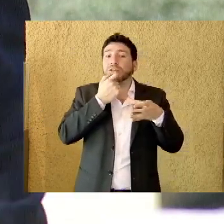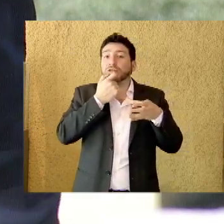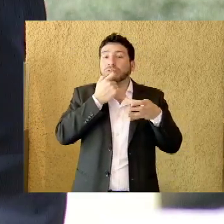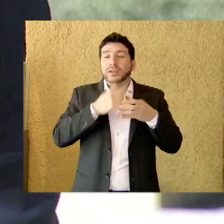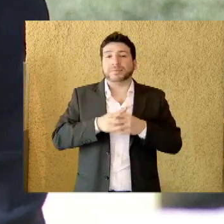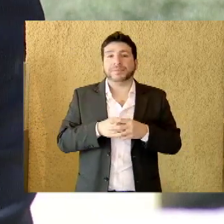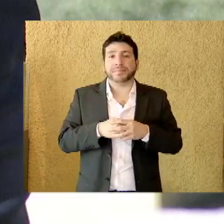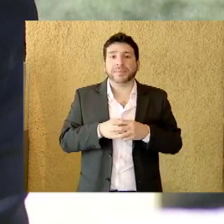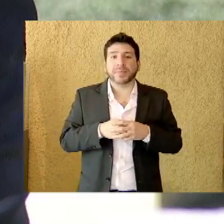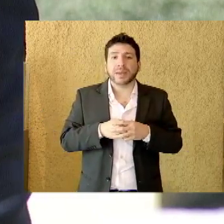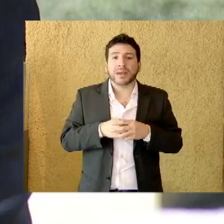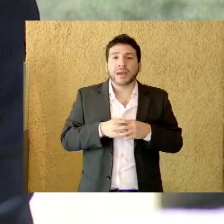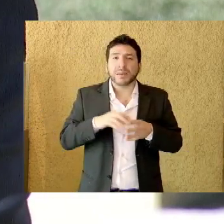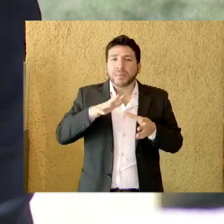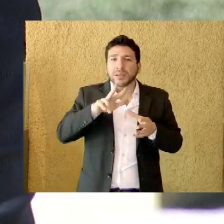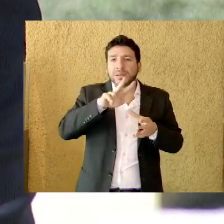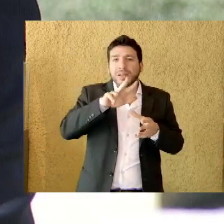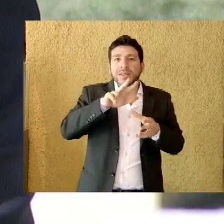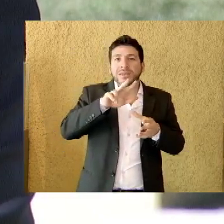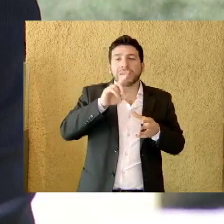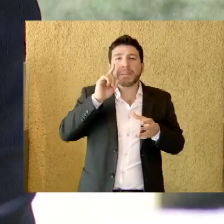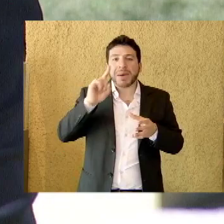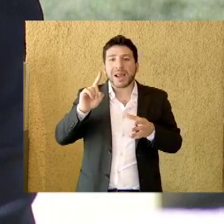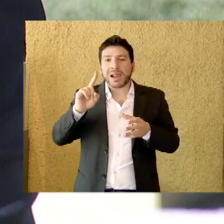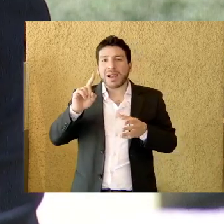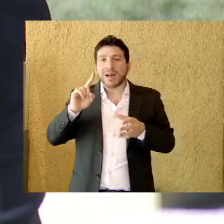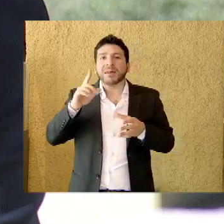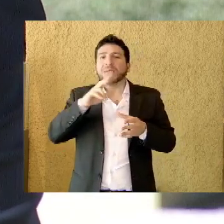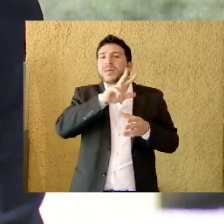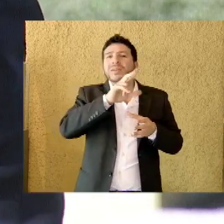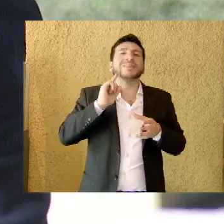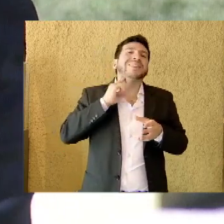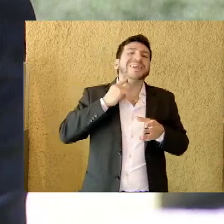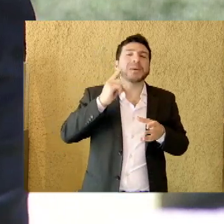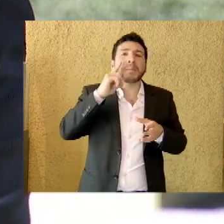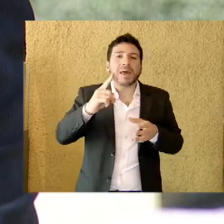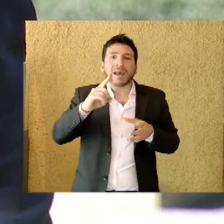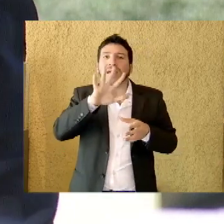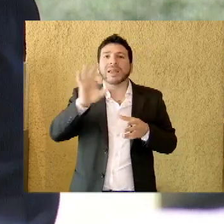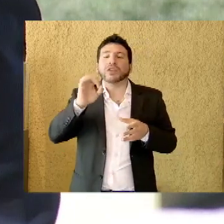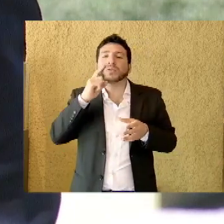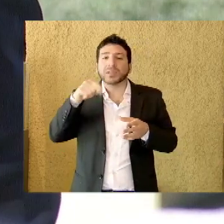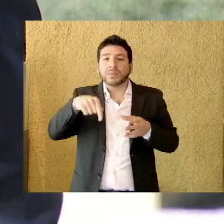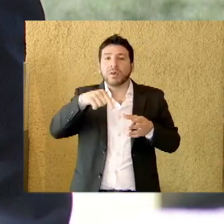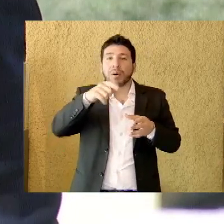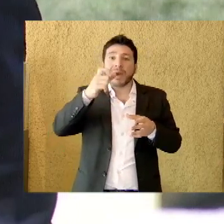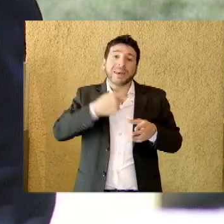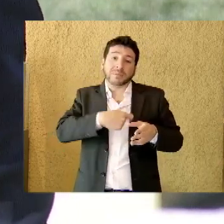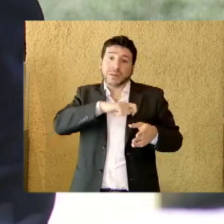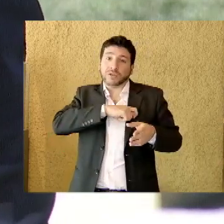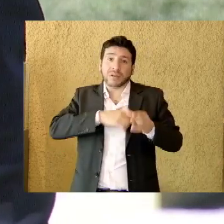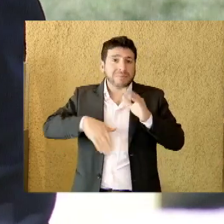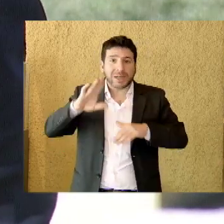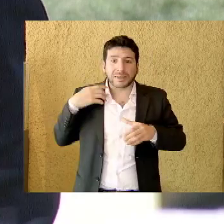Por aquel entonces, Mendoza tiene unos 13.500 habitantes, de los cuales solamente el 1% es español y el